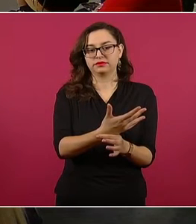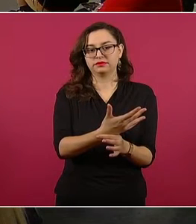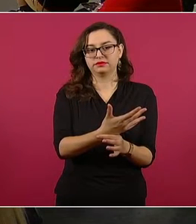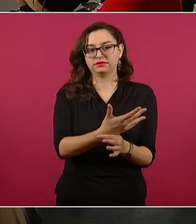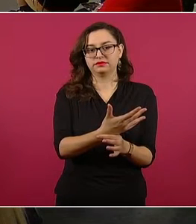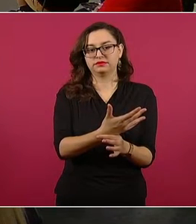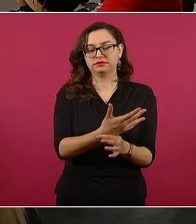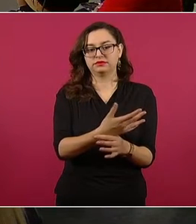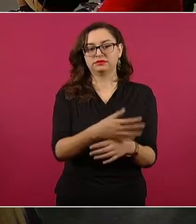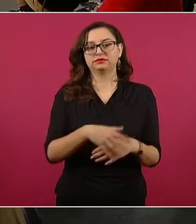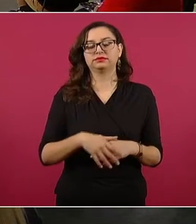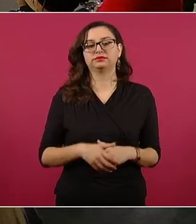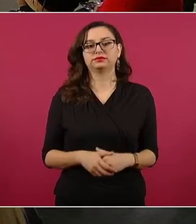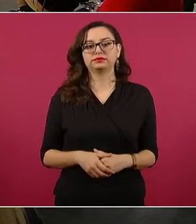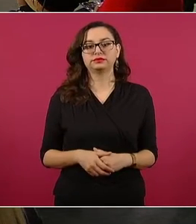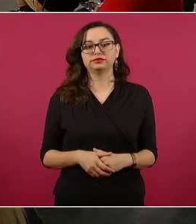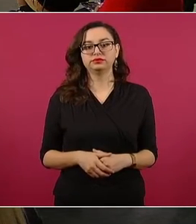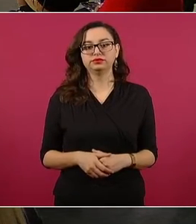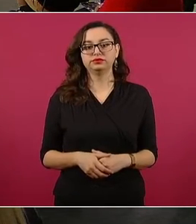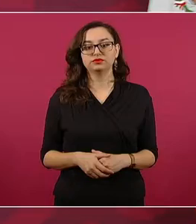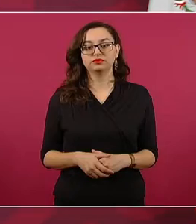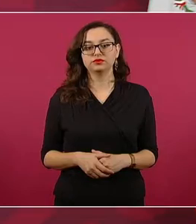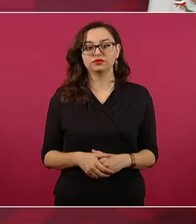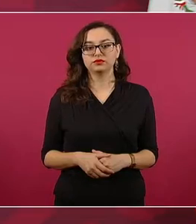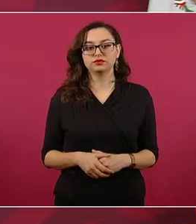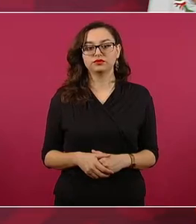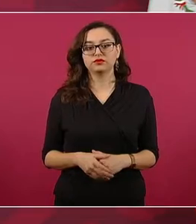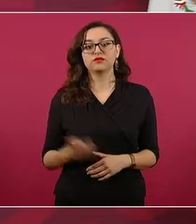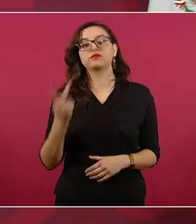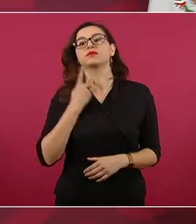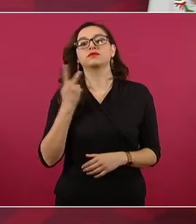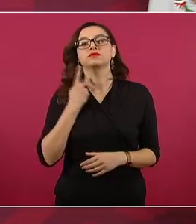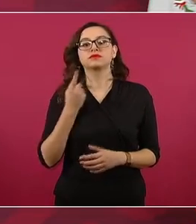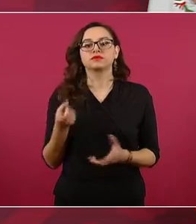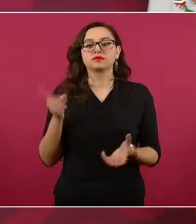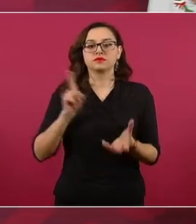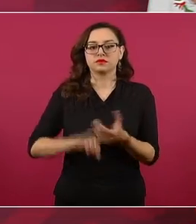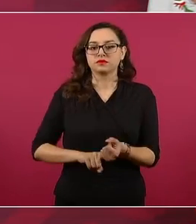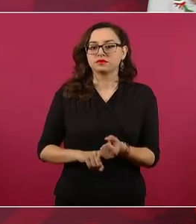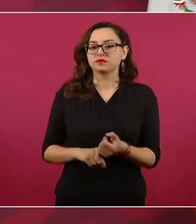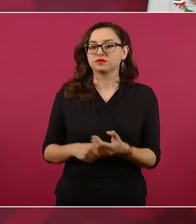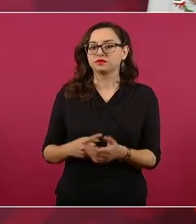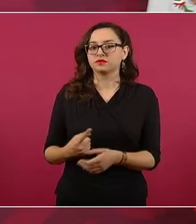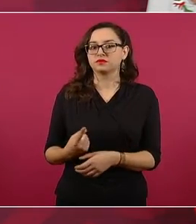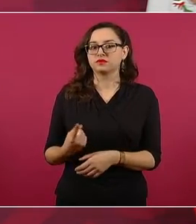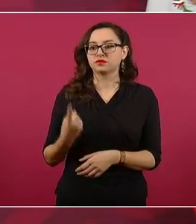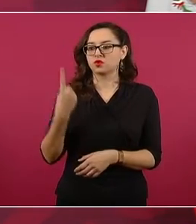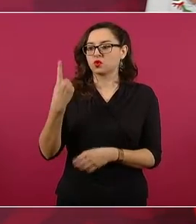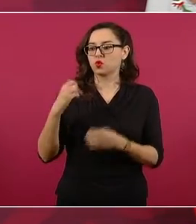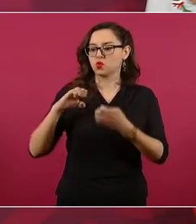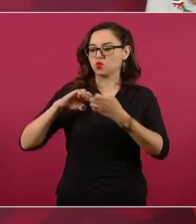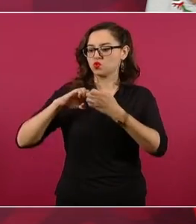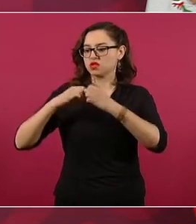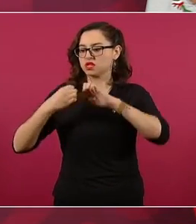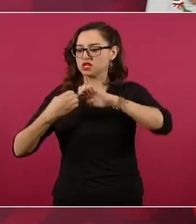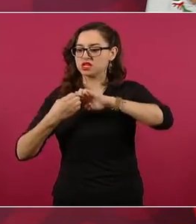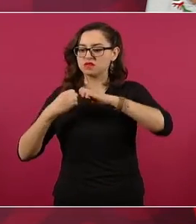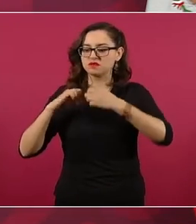a un enemigo en política, creo que hasta citó a